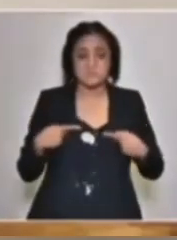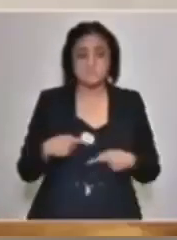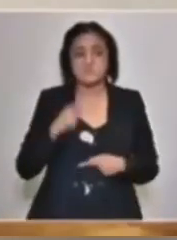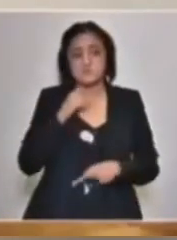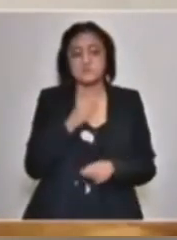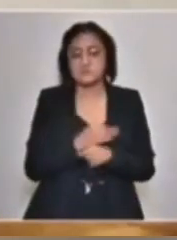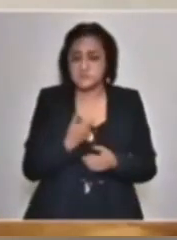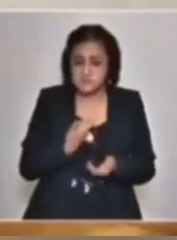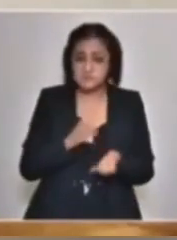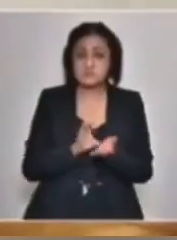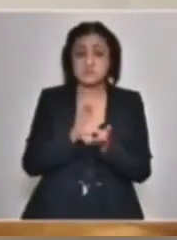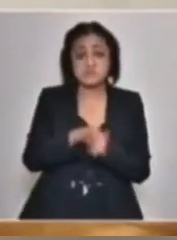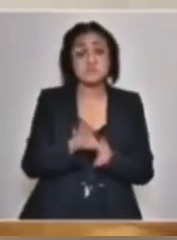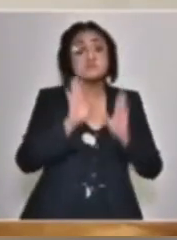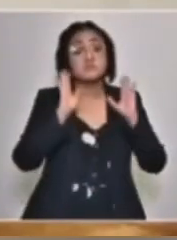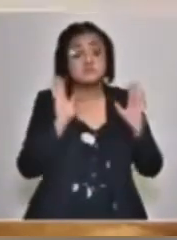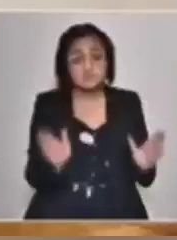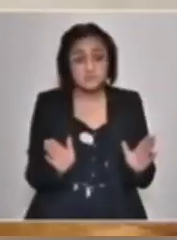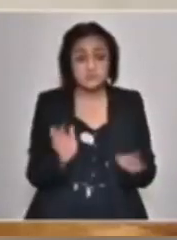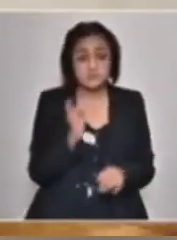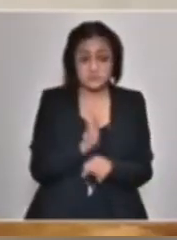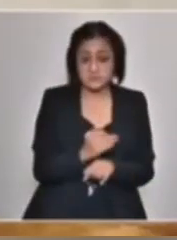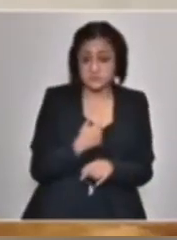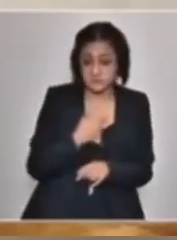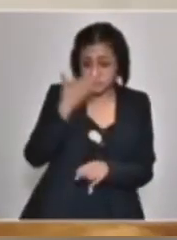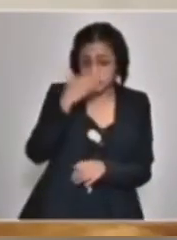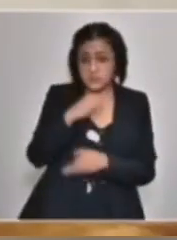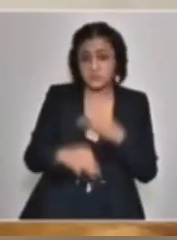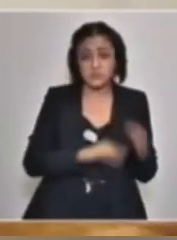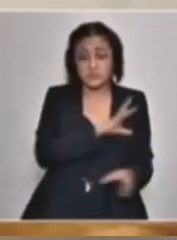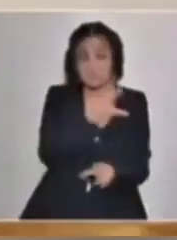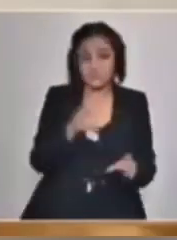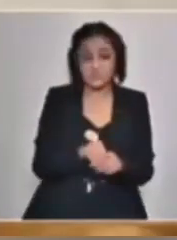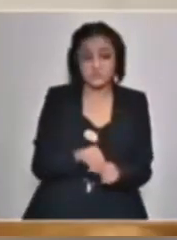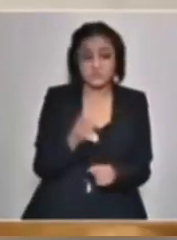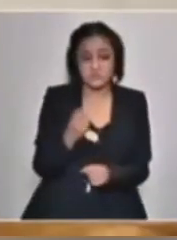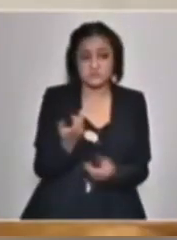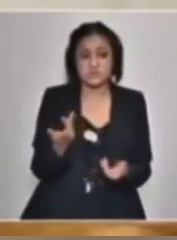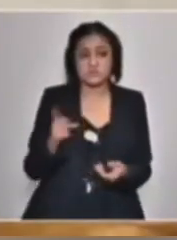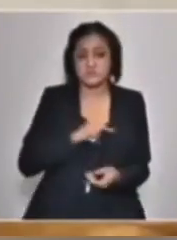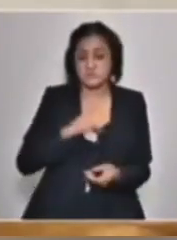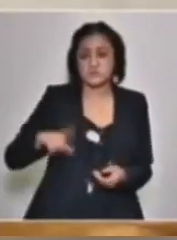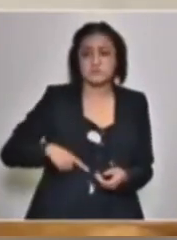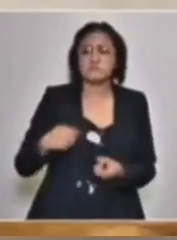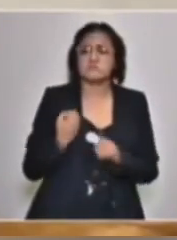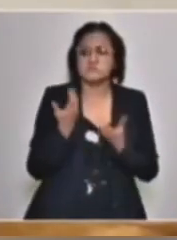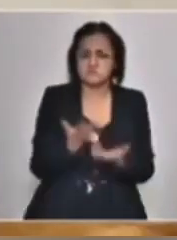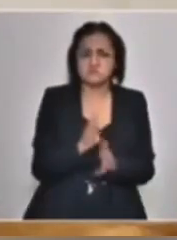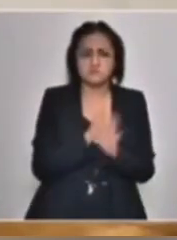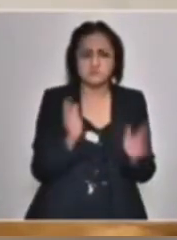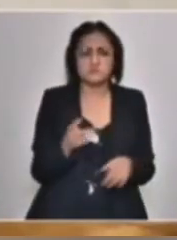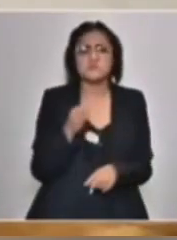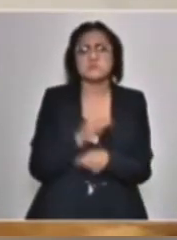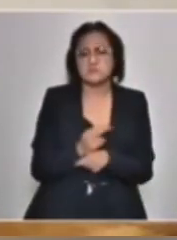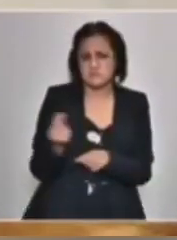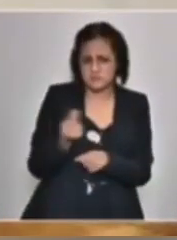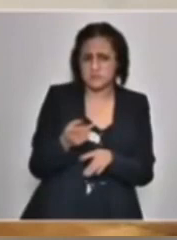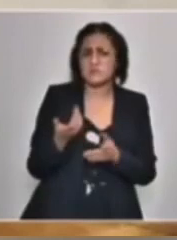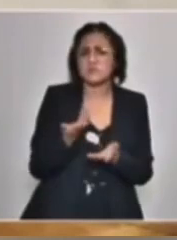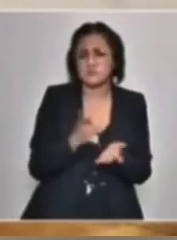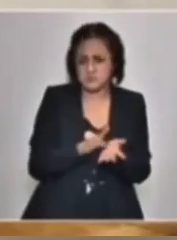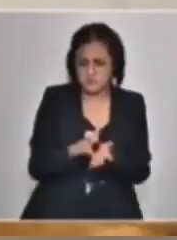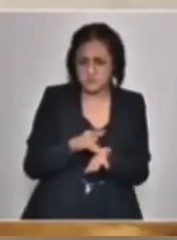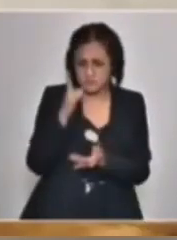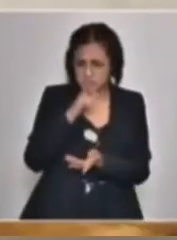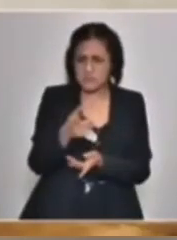están destinados, los recursos públicos, todo, todo de parte del gobierno. Ahora que sea de verdad el seguimiento de